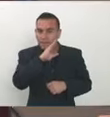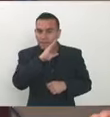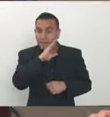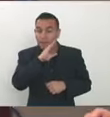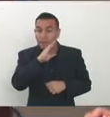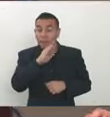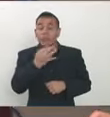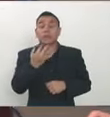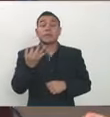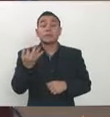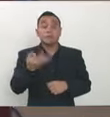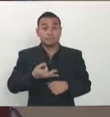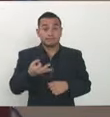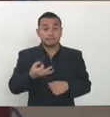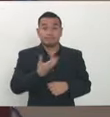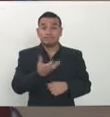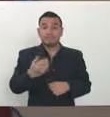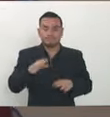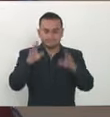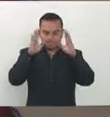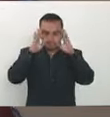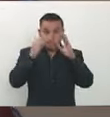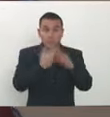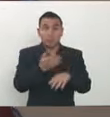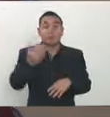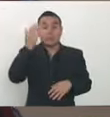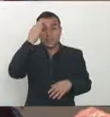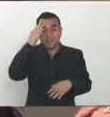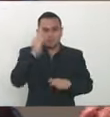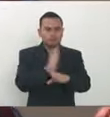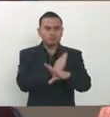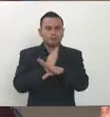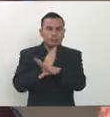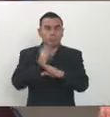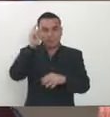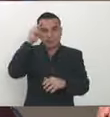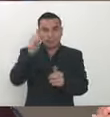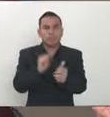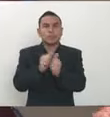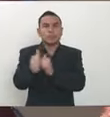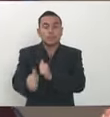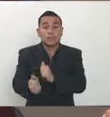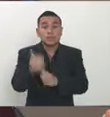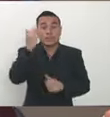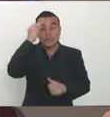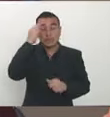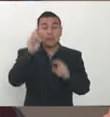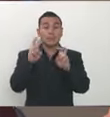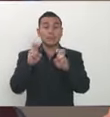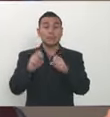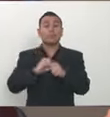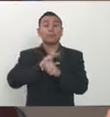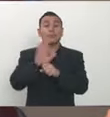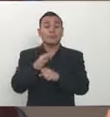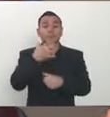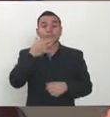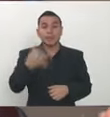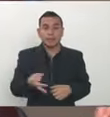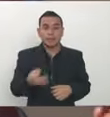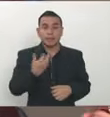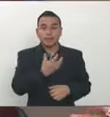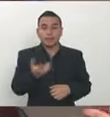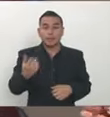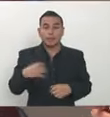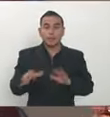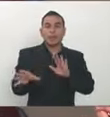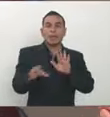el coronavirus, ya la gente ya conoce las medidas de protección, ganamos tiempo para saber más del virus, ahora sabemos que también contagia